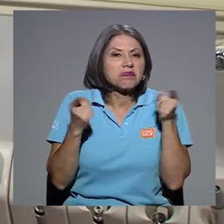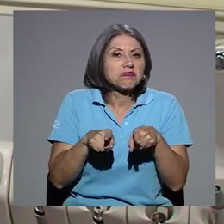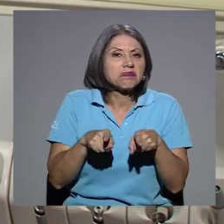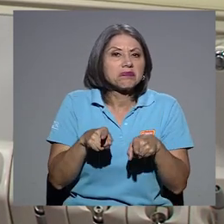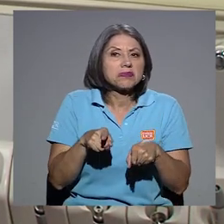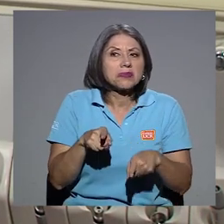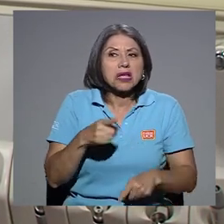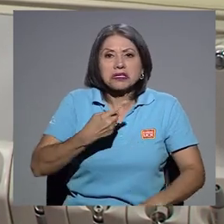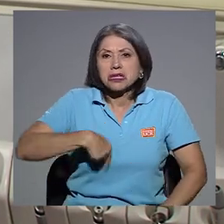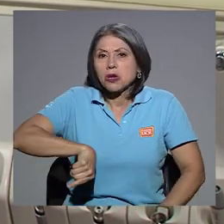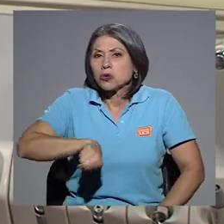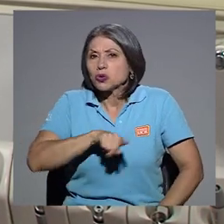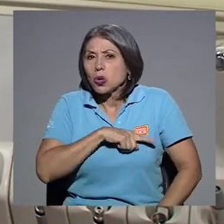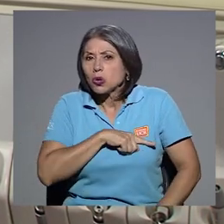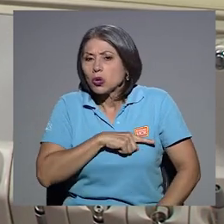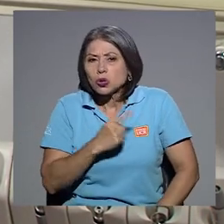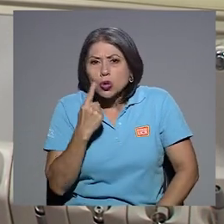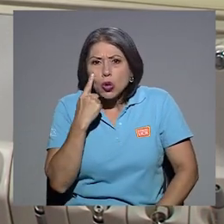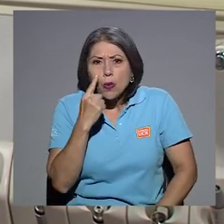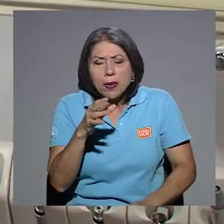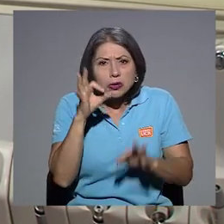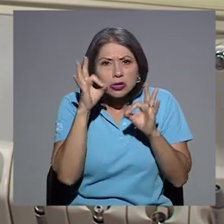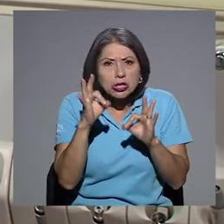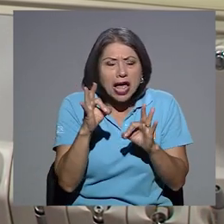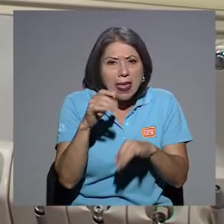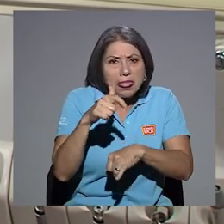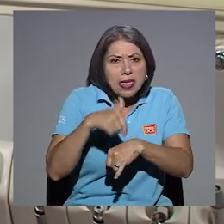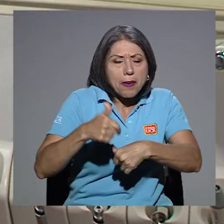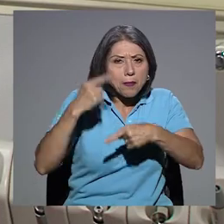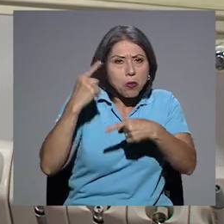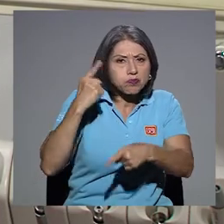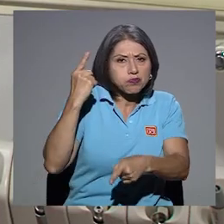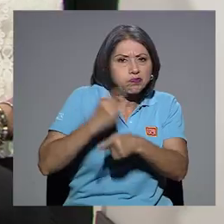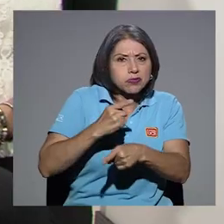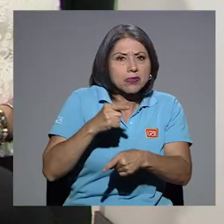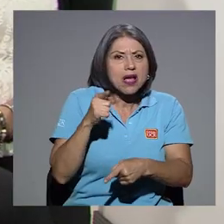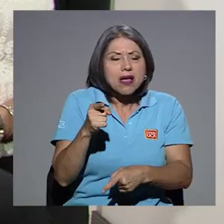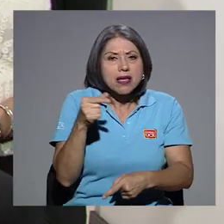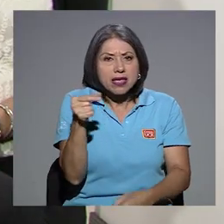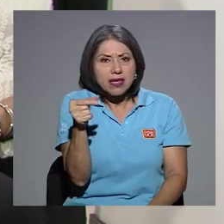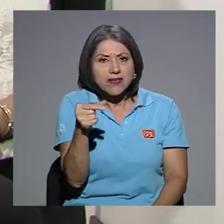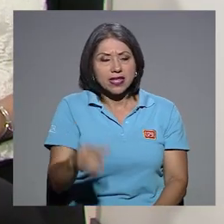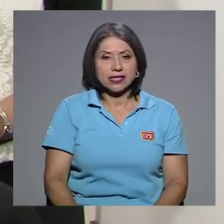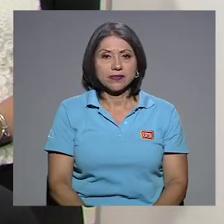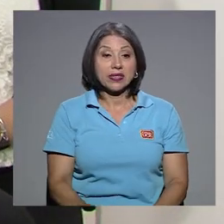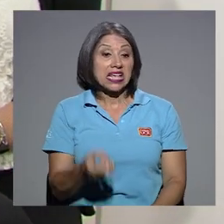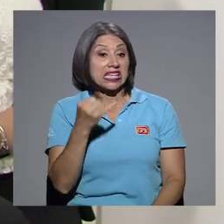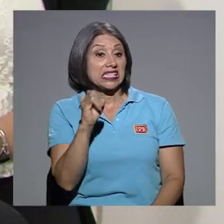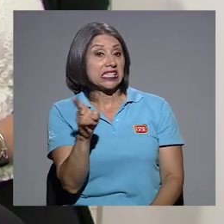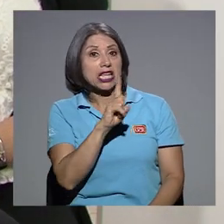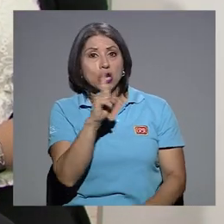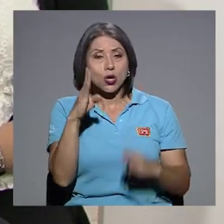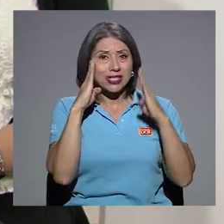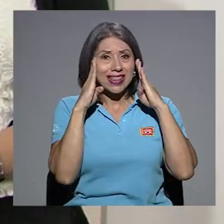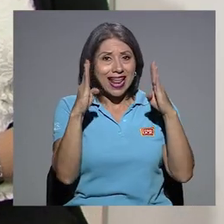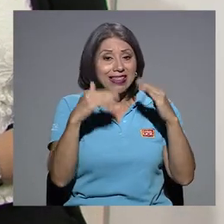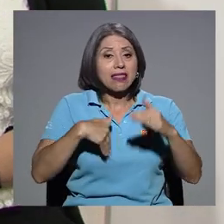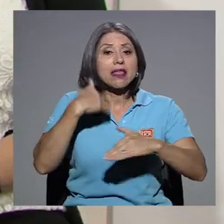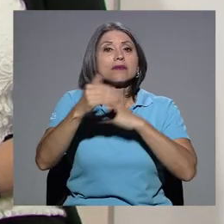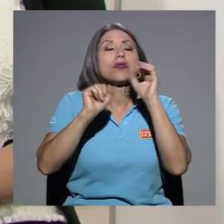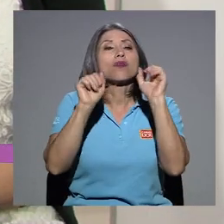pasa si no tratamos a tiempo una gingivitis? Ok, una gingivitis que no se trata puede evolucionar